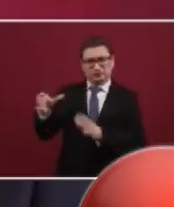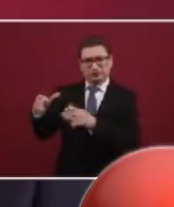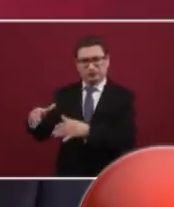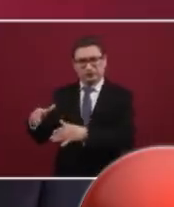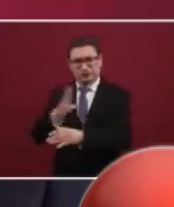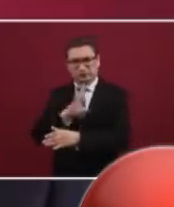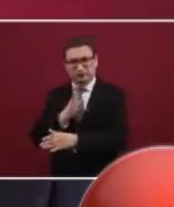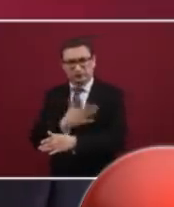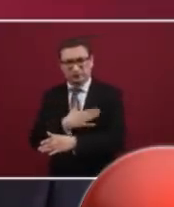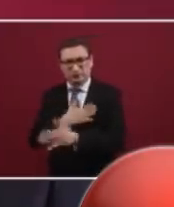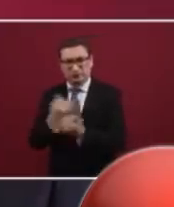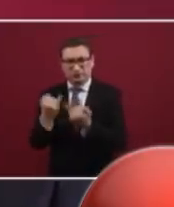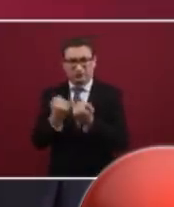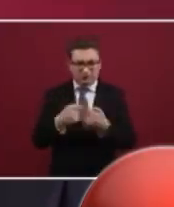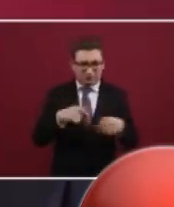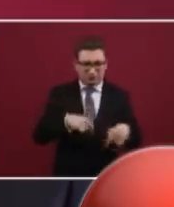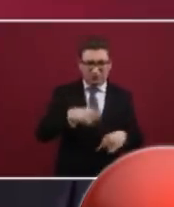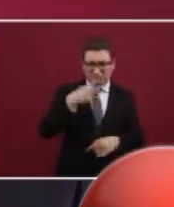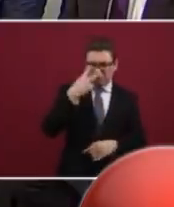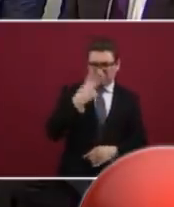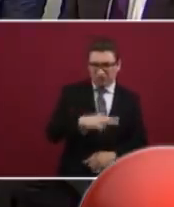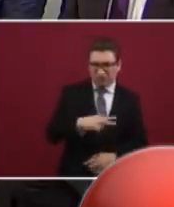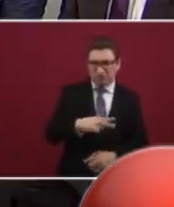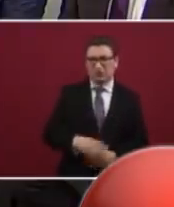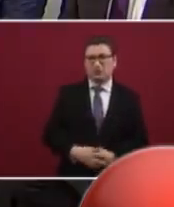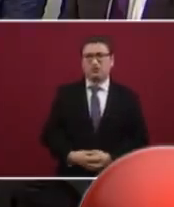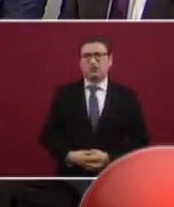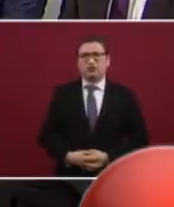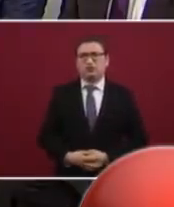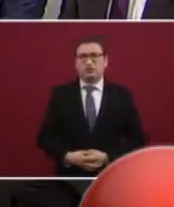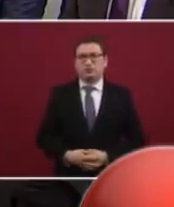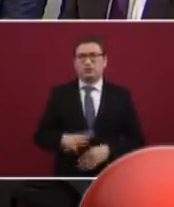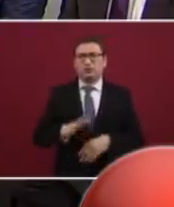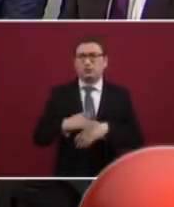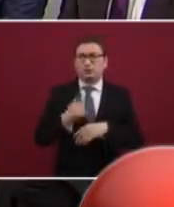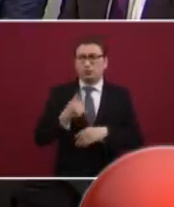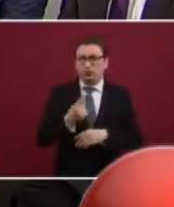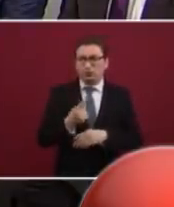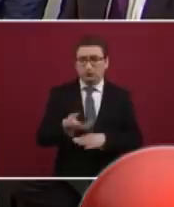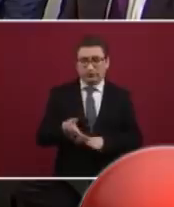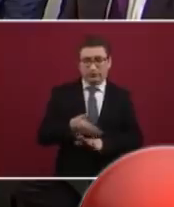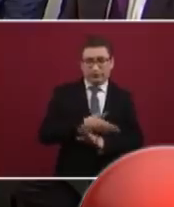los mexicanos el que se haya actuado